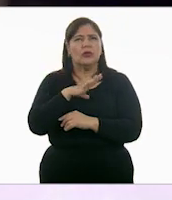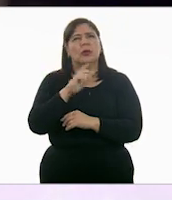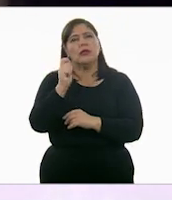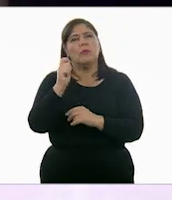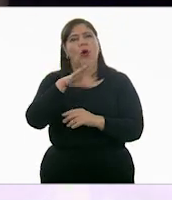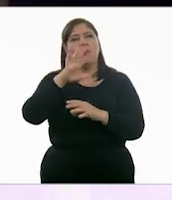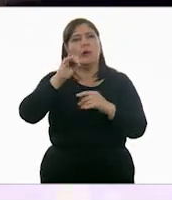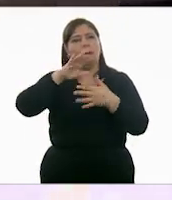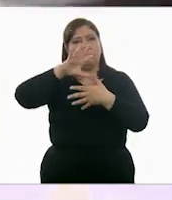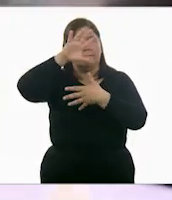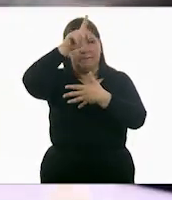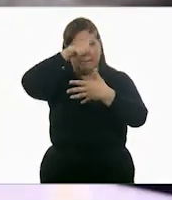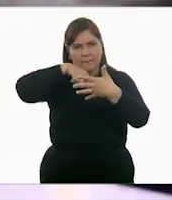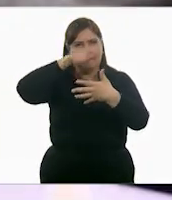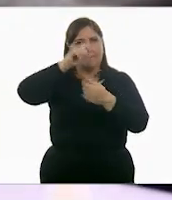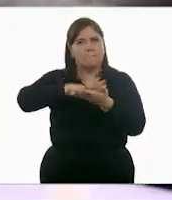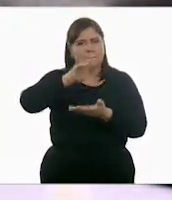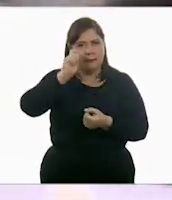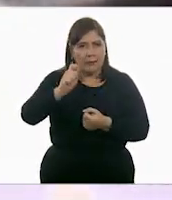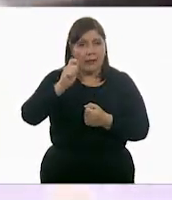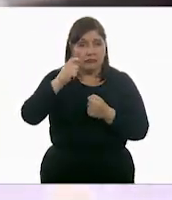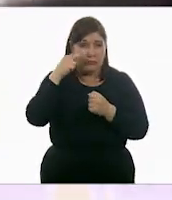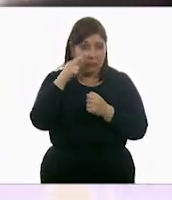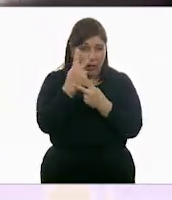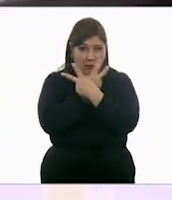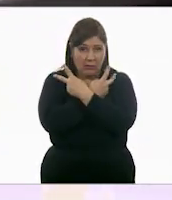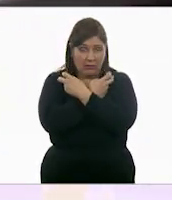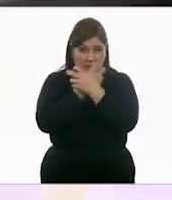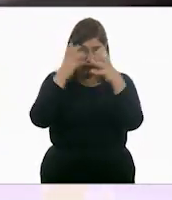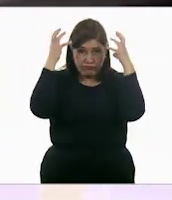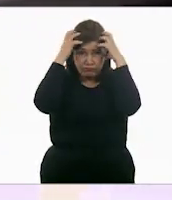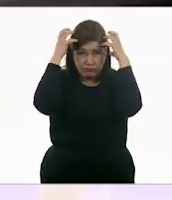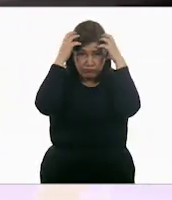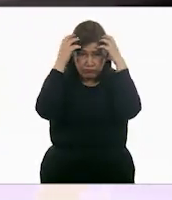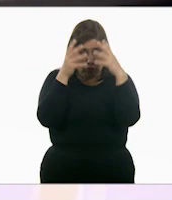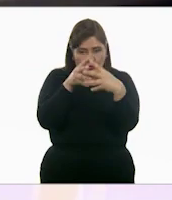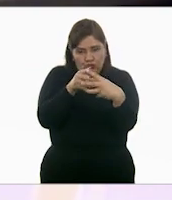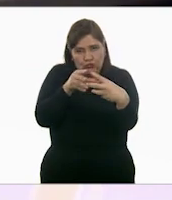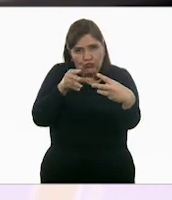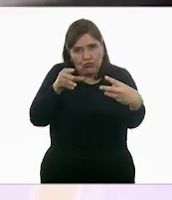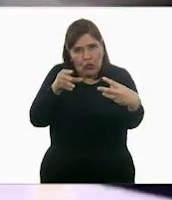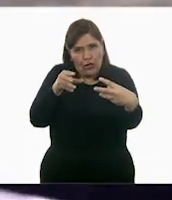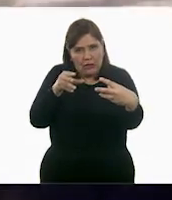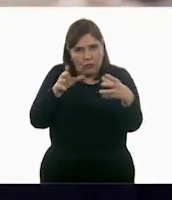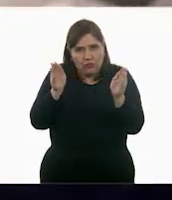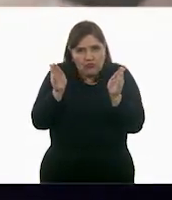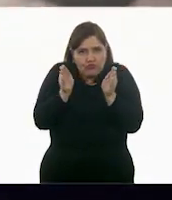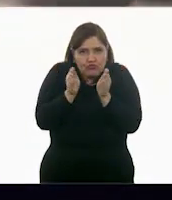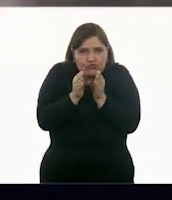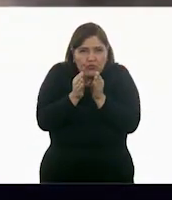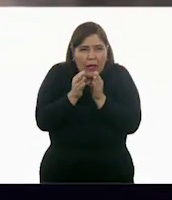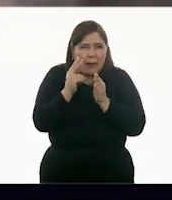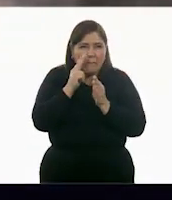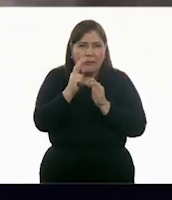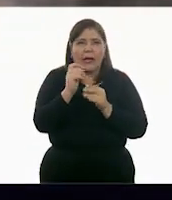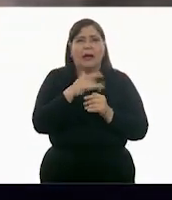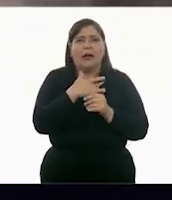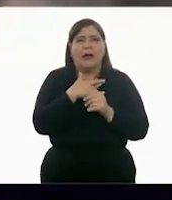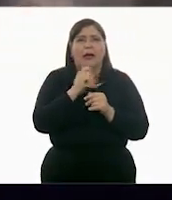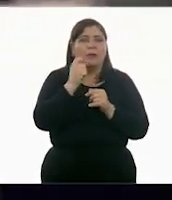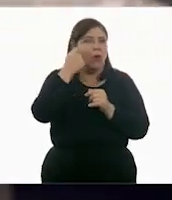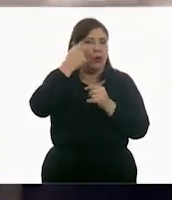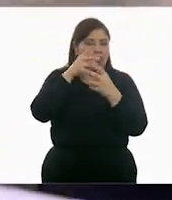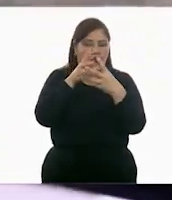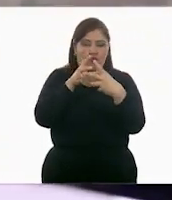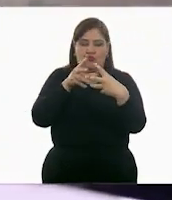parte del continente. Se puede ver que el cráneo es muy alargado y angosto. cómo se proyecta hacia la parte de